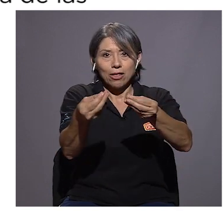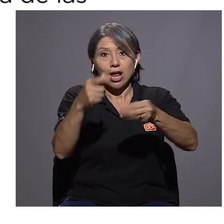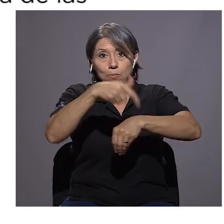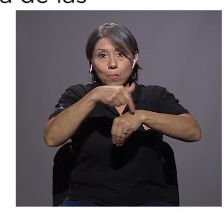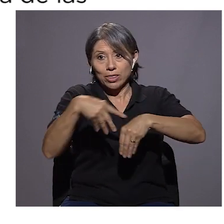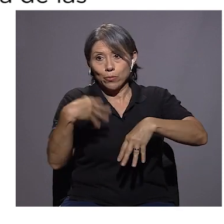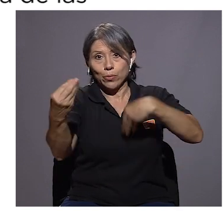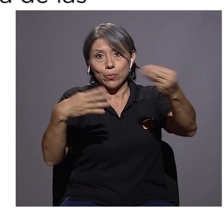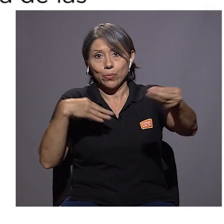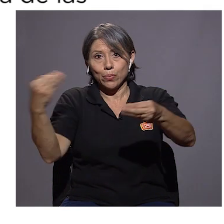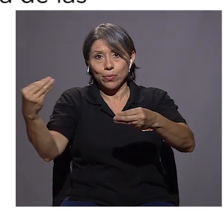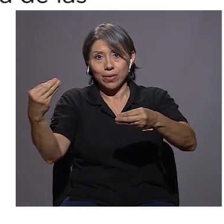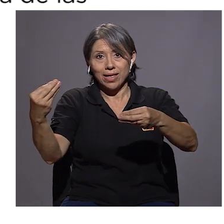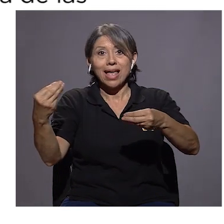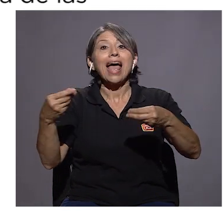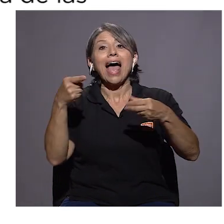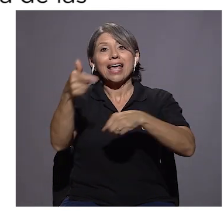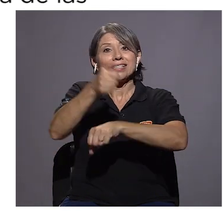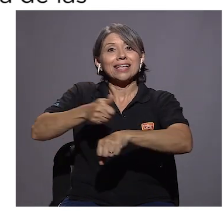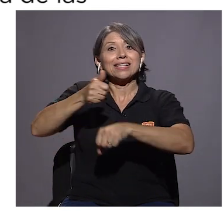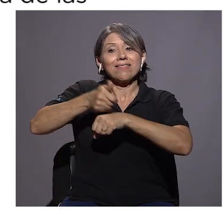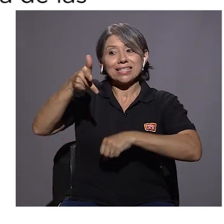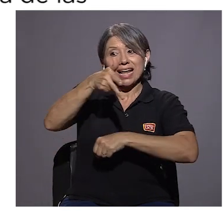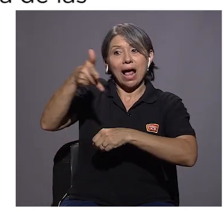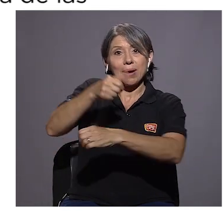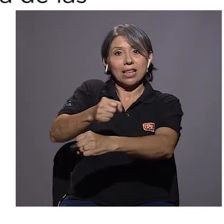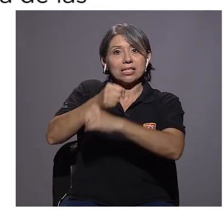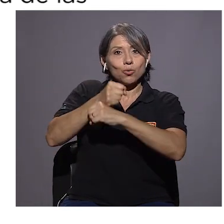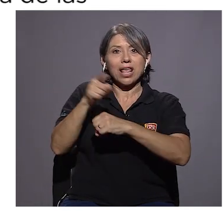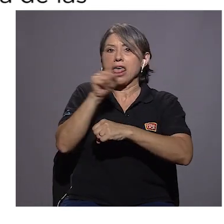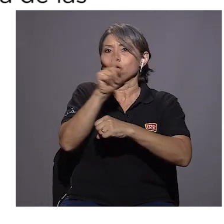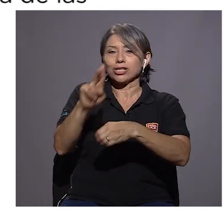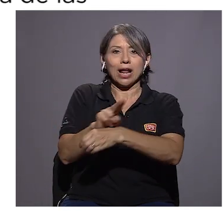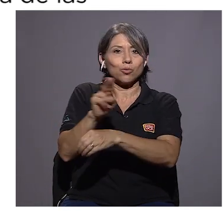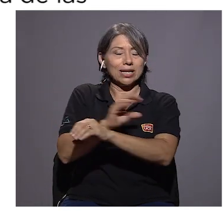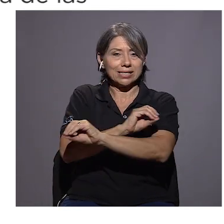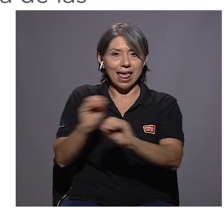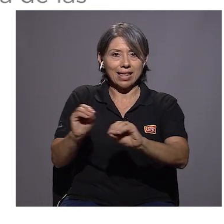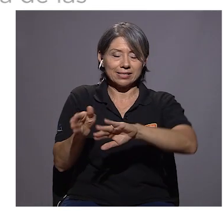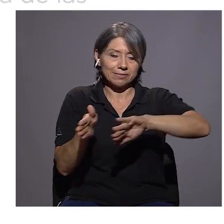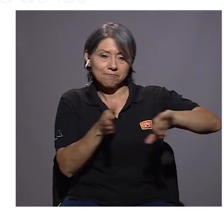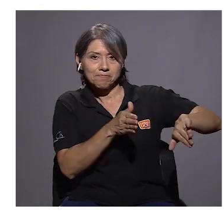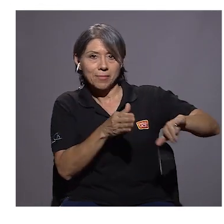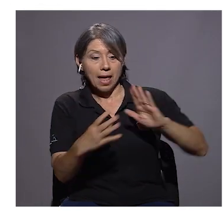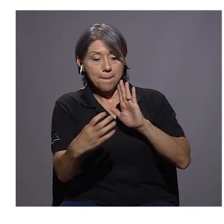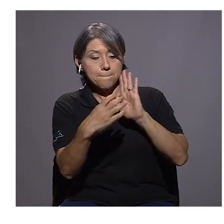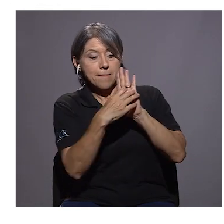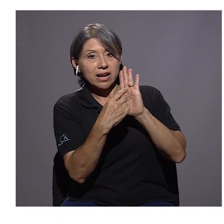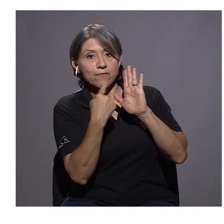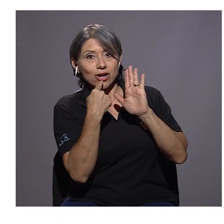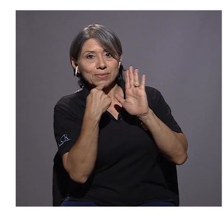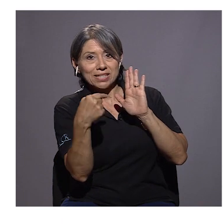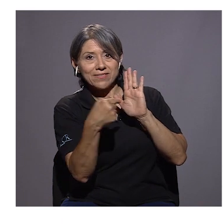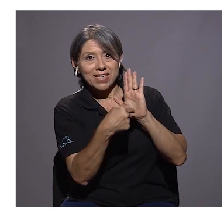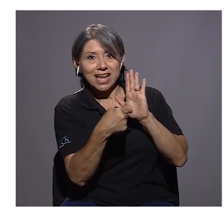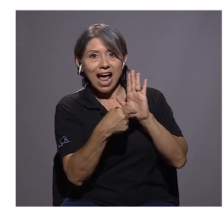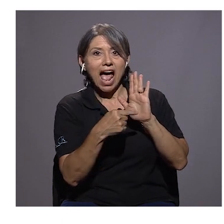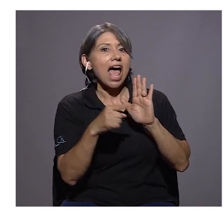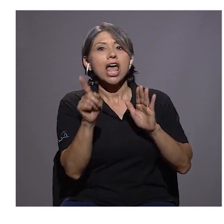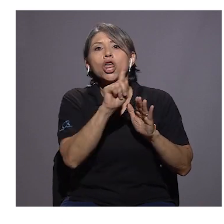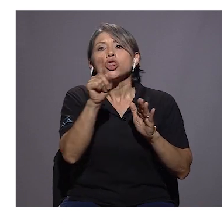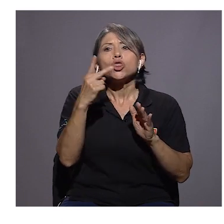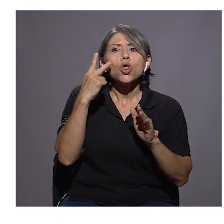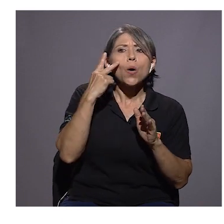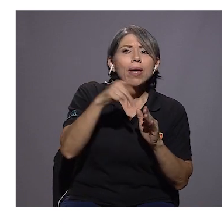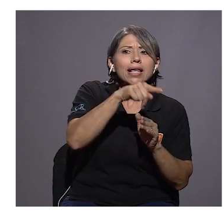toma. En su lugar se establece que las cámaras de seguridad no serán utilizadas por ninguna de las partes. Se eliminó el párrafo que especifica